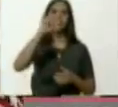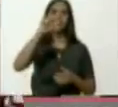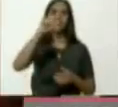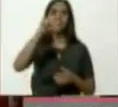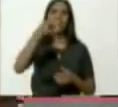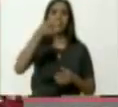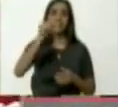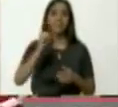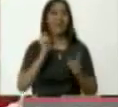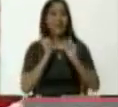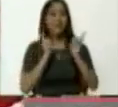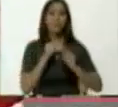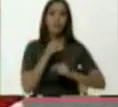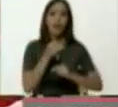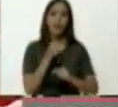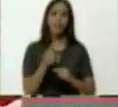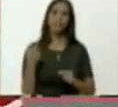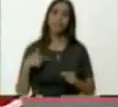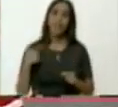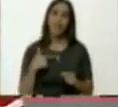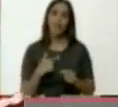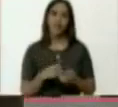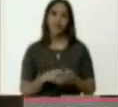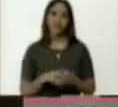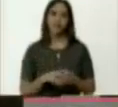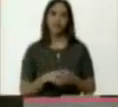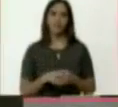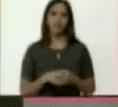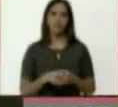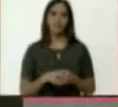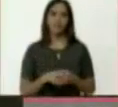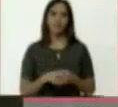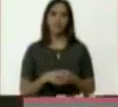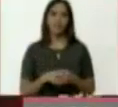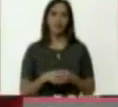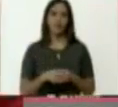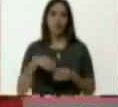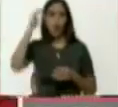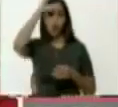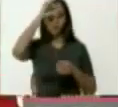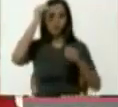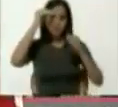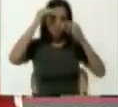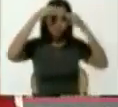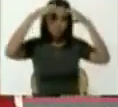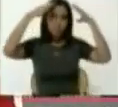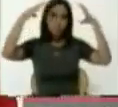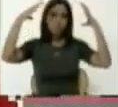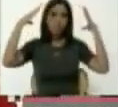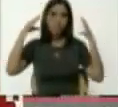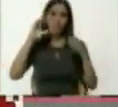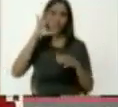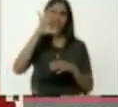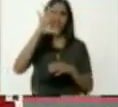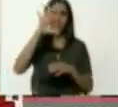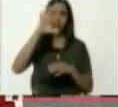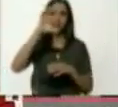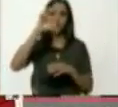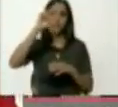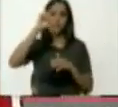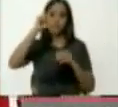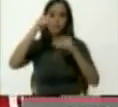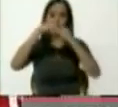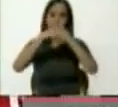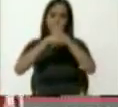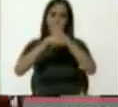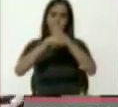que a veces los periodistas tienen un océano de conocimiento con 5 centímetros de profundidad. Mm.